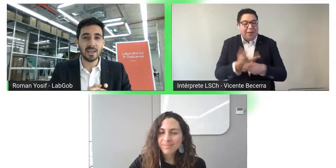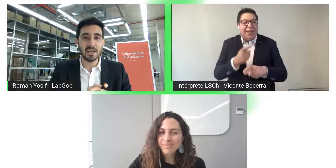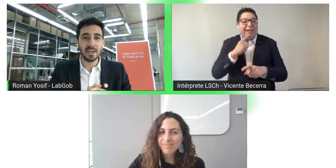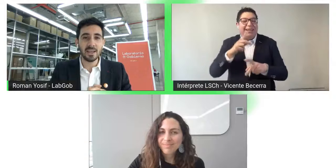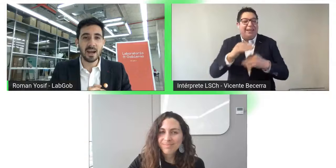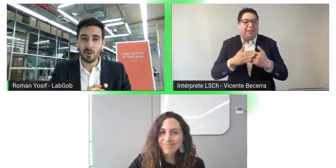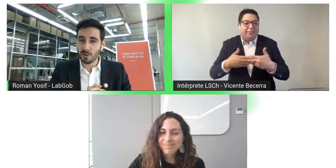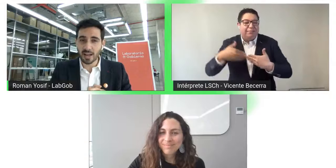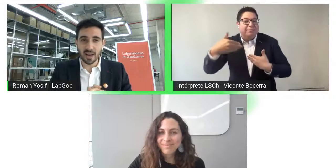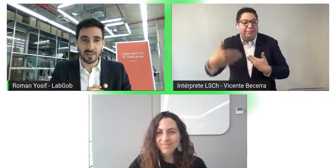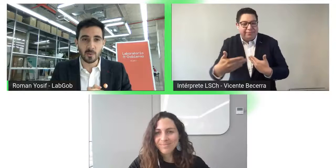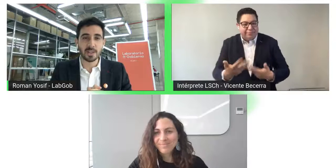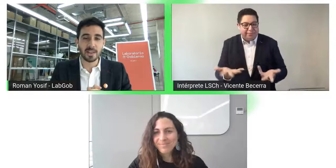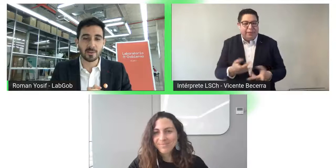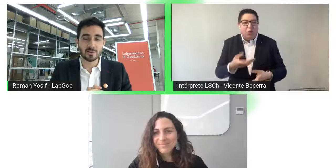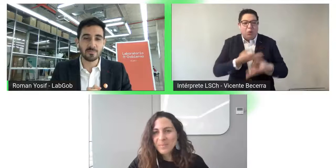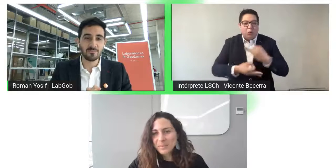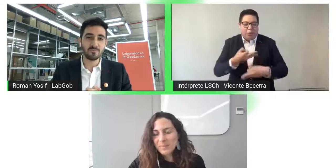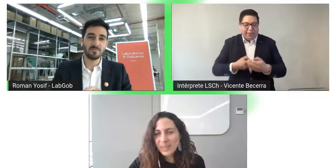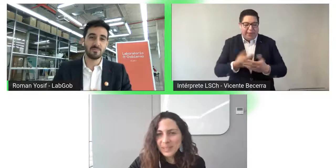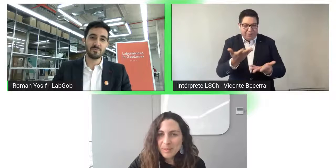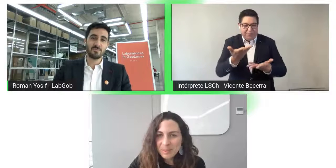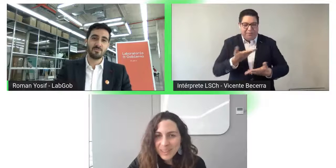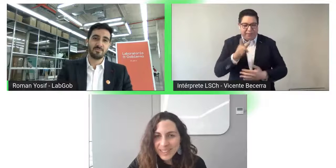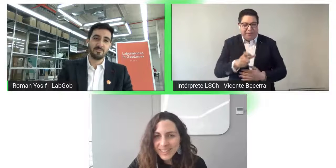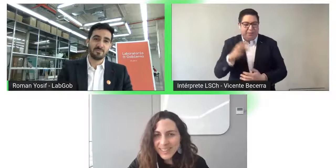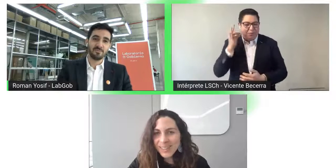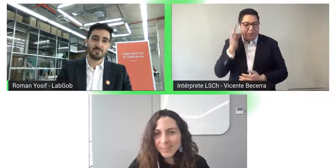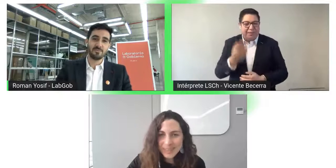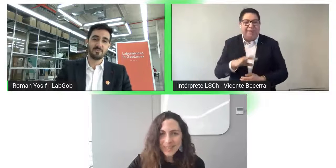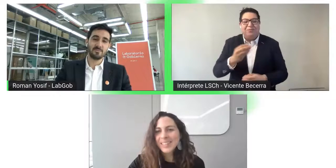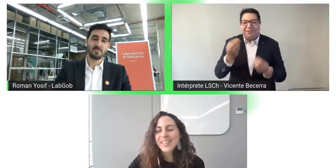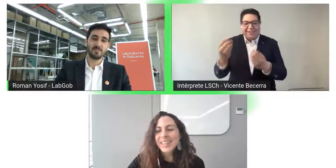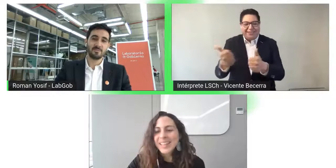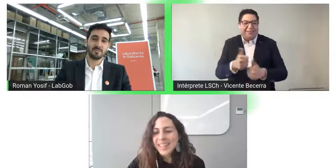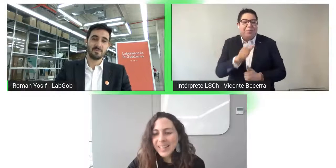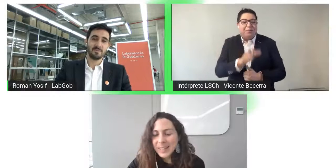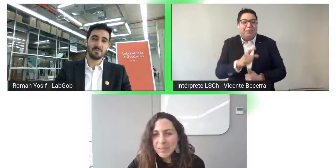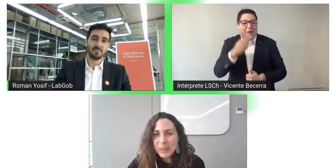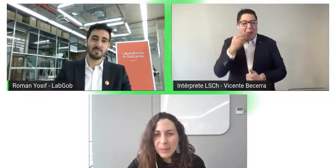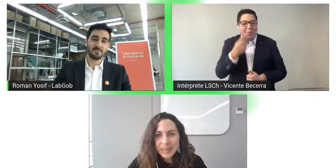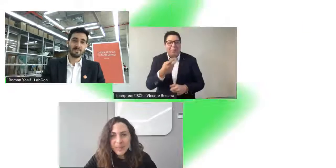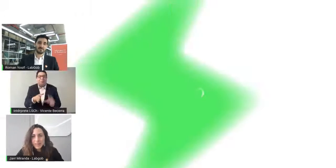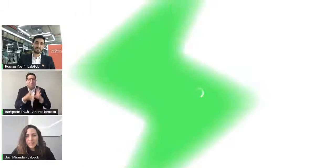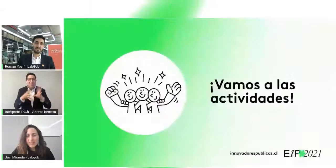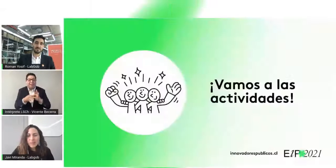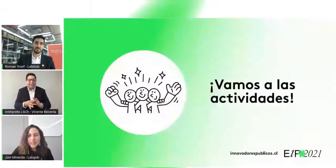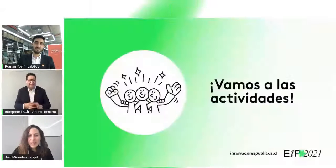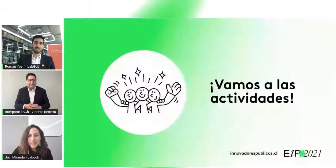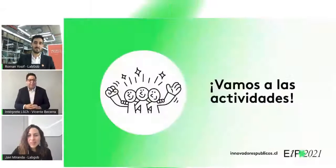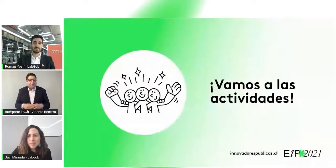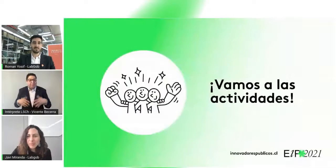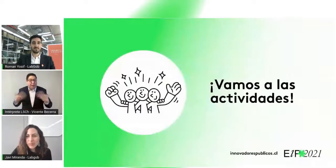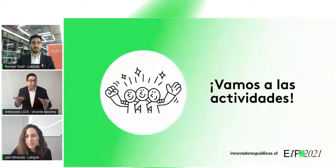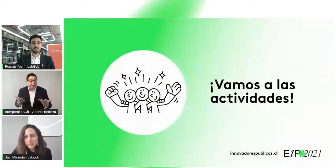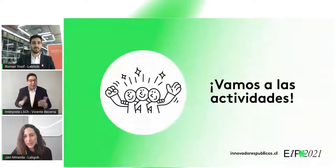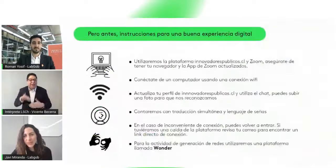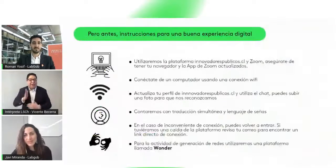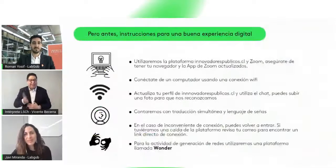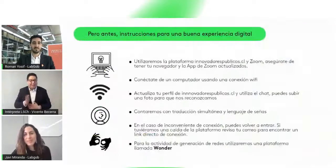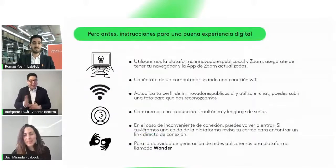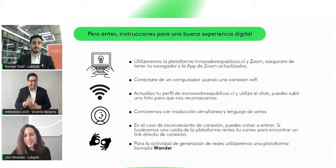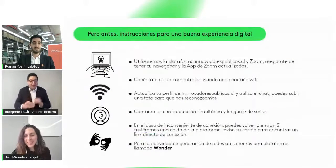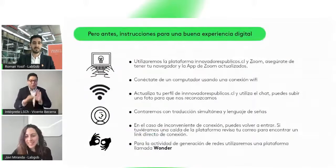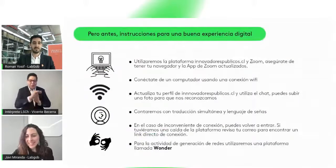viene ahora, Javi. Cuéntanos. Buenísimo. Muchas gracias, Román. Bueno, ahora vamos a seguir con la